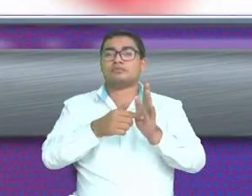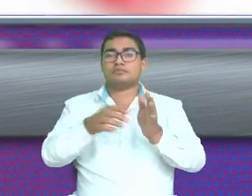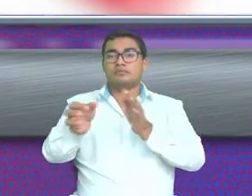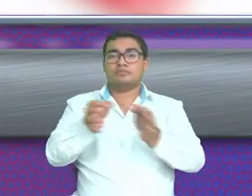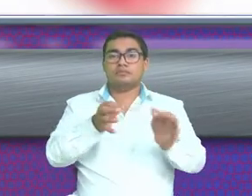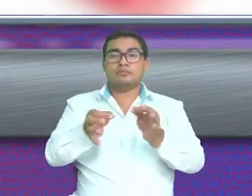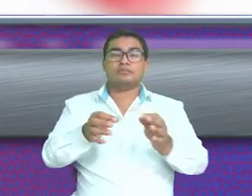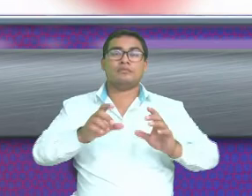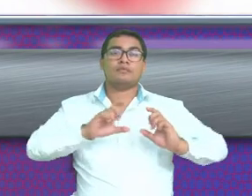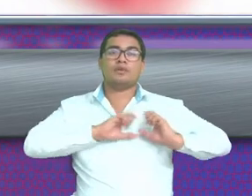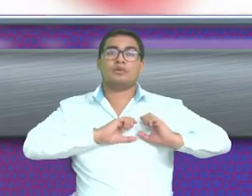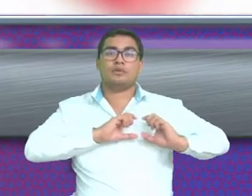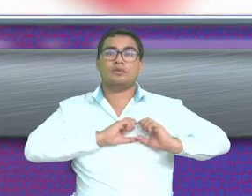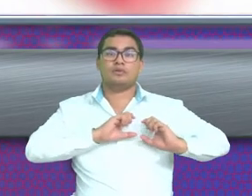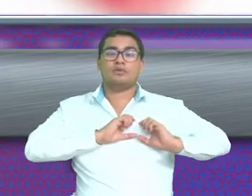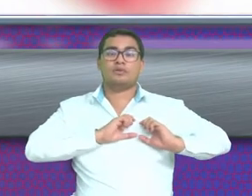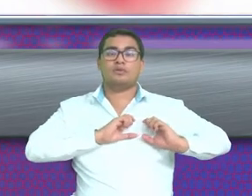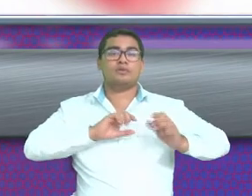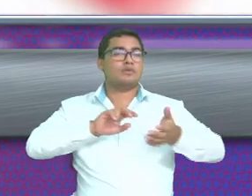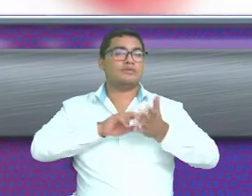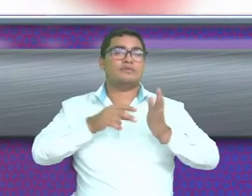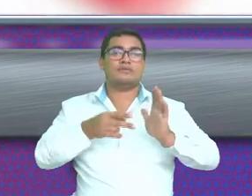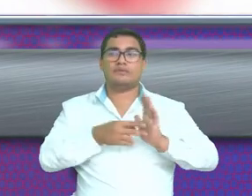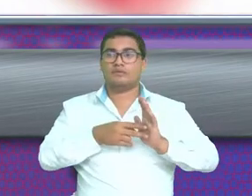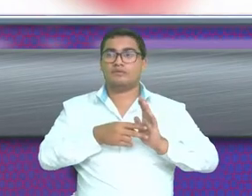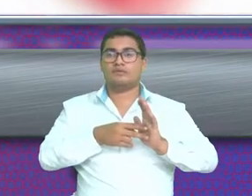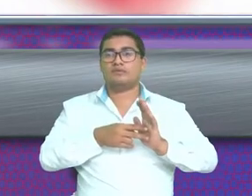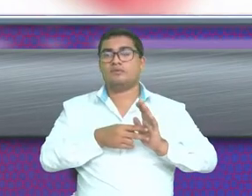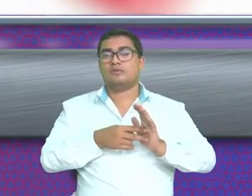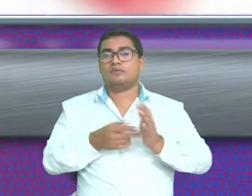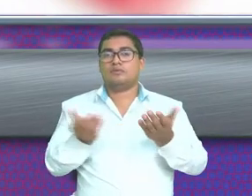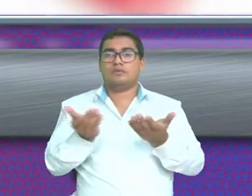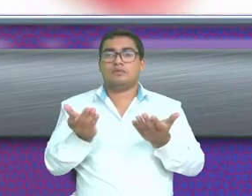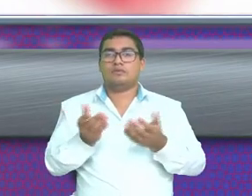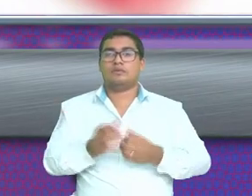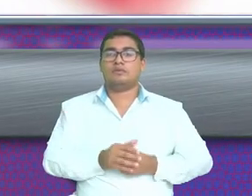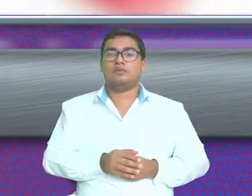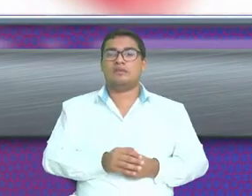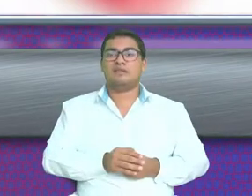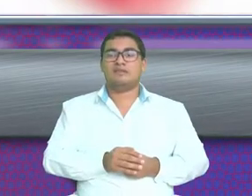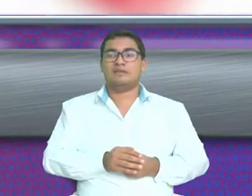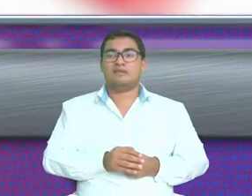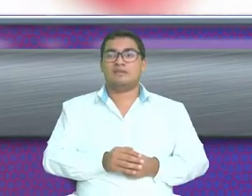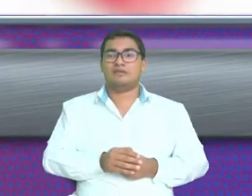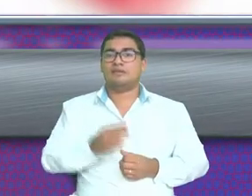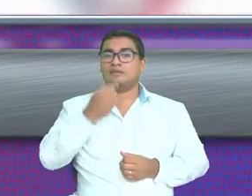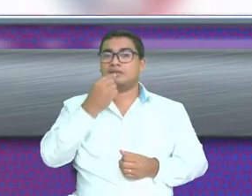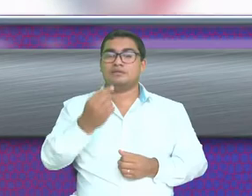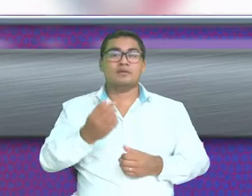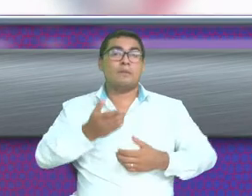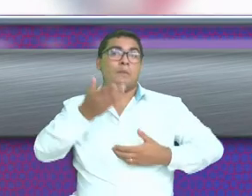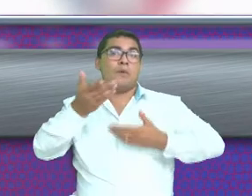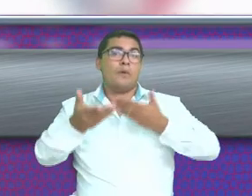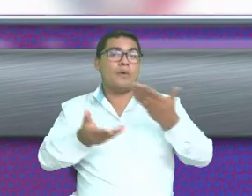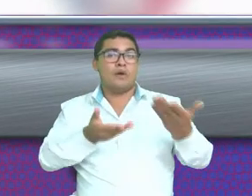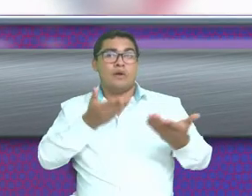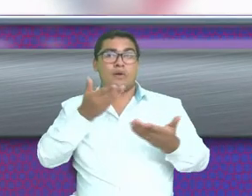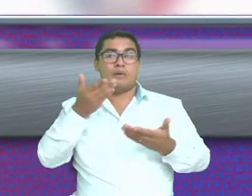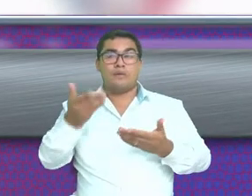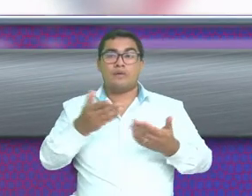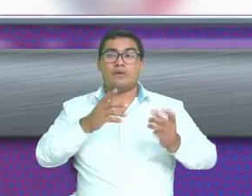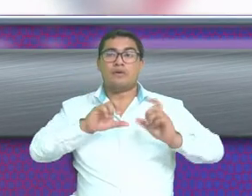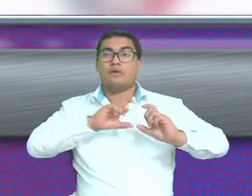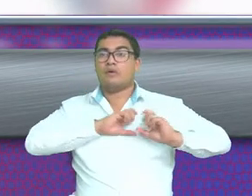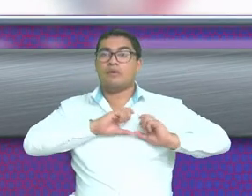términos físicos, es decir, si yo te digo, si nosotros le pedimos a un poeta que defina el corazón, lo va a definir en términos...